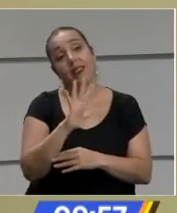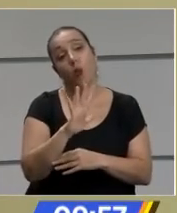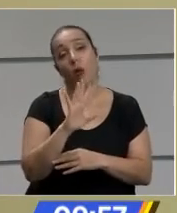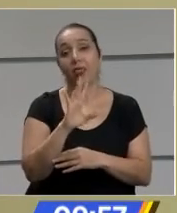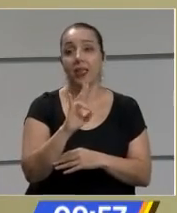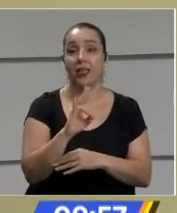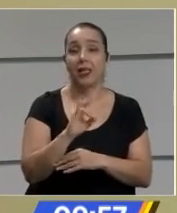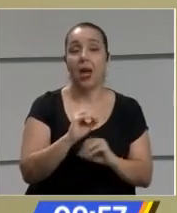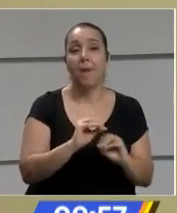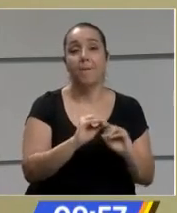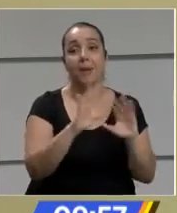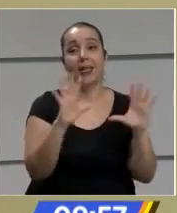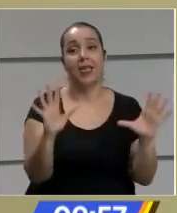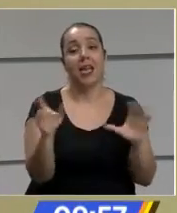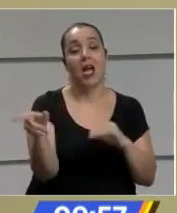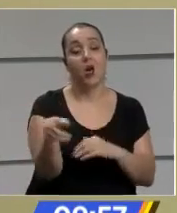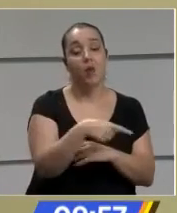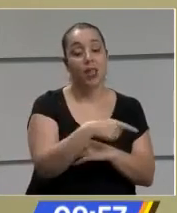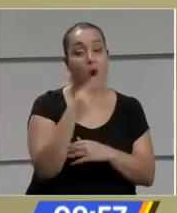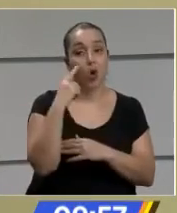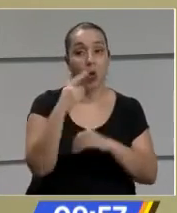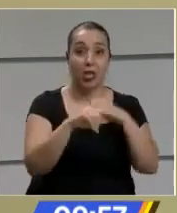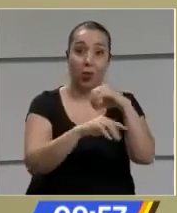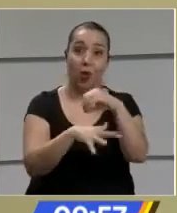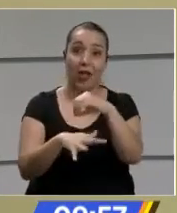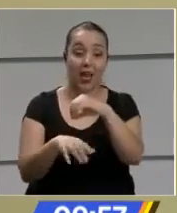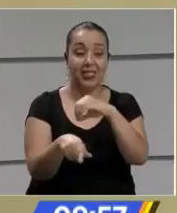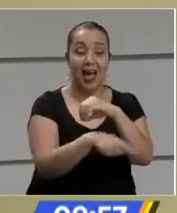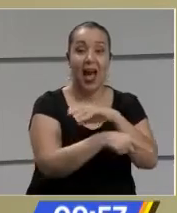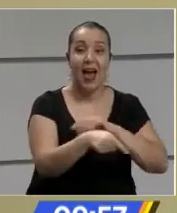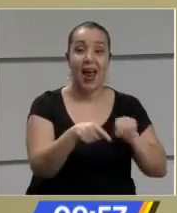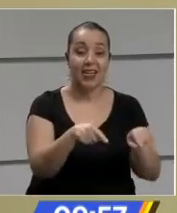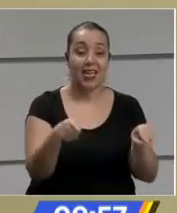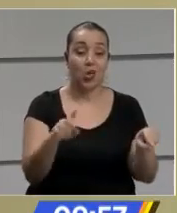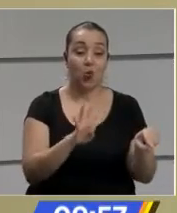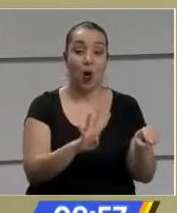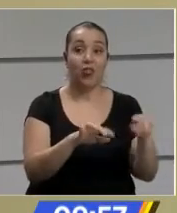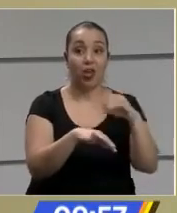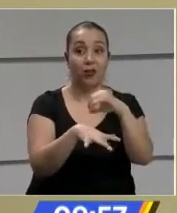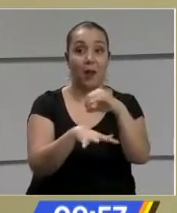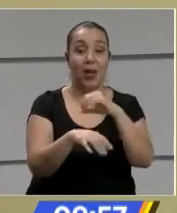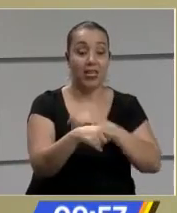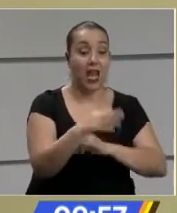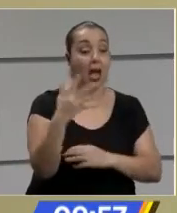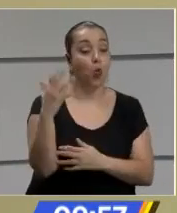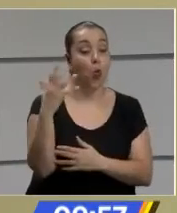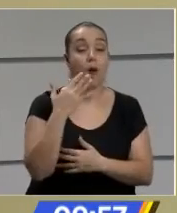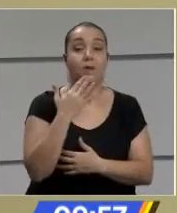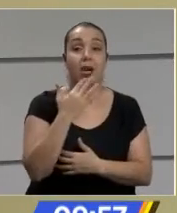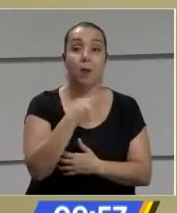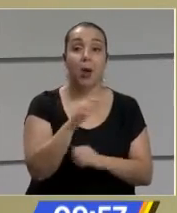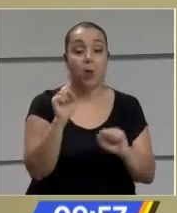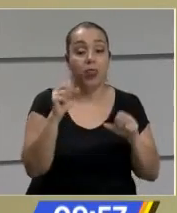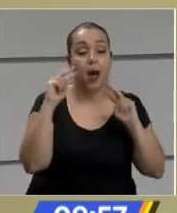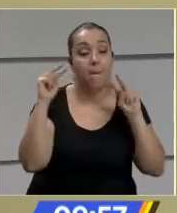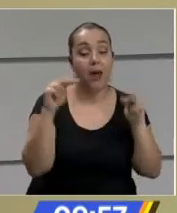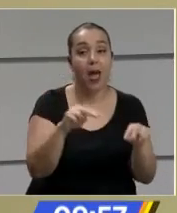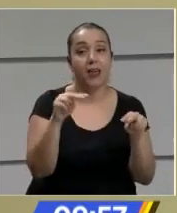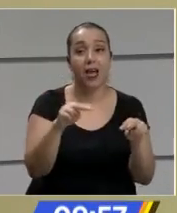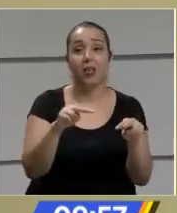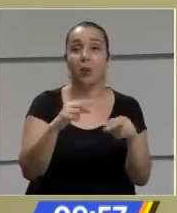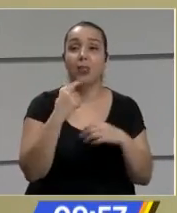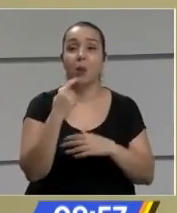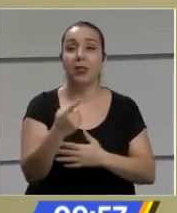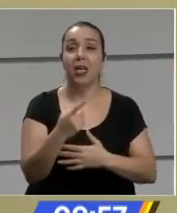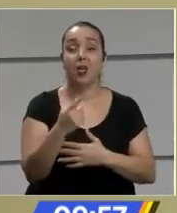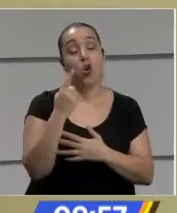minutos de la mañana. Aquí los dejamos con estas cuatro versiones de Anansi. Acerquemos la amarilla un poco más para ahí, para que las podamos ver al final. Y